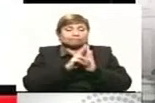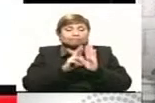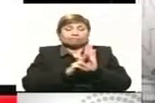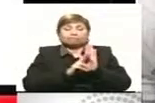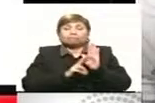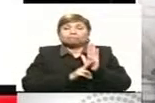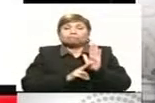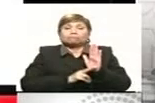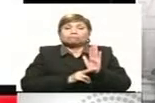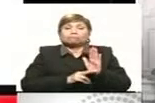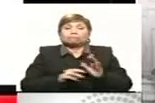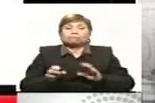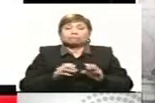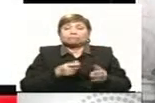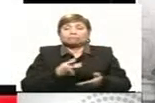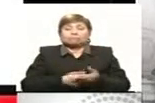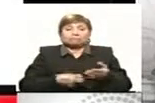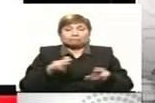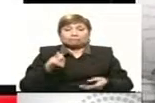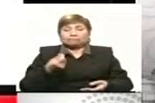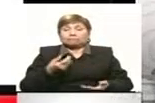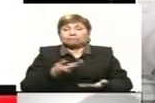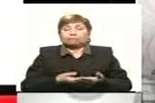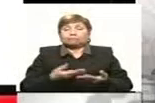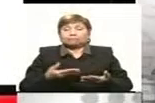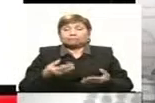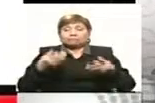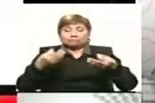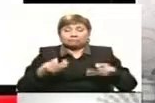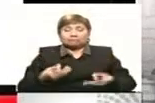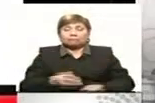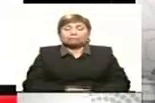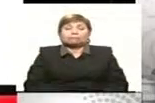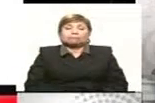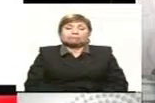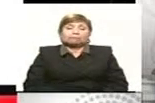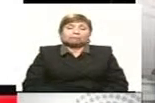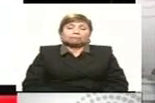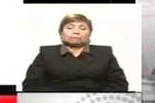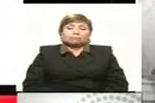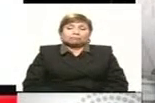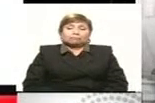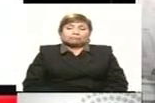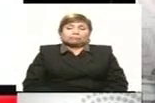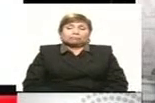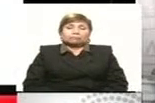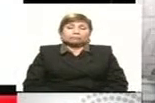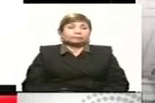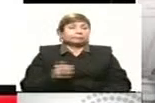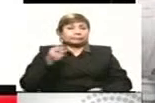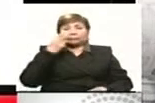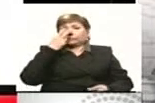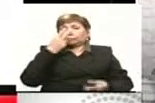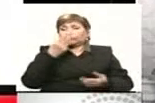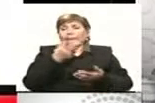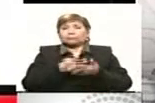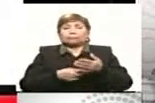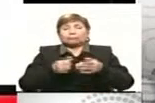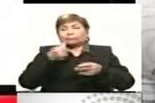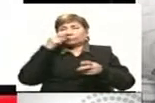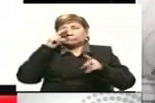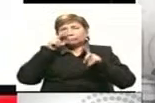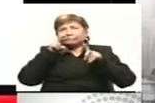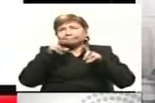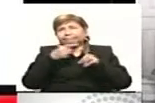que ese dinero logre efectivamente su fin. ¿Ok? Si uno quiere ver el presupuesto con otra